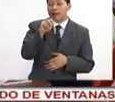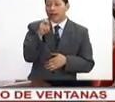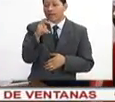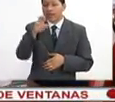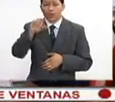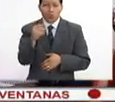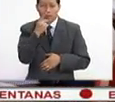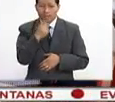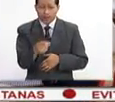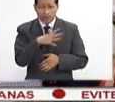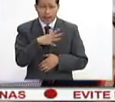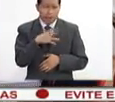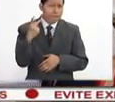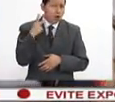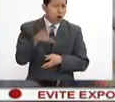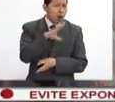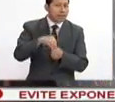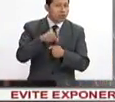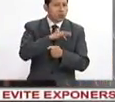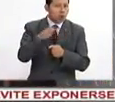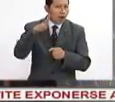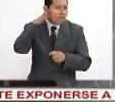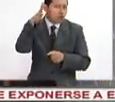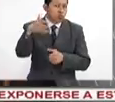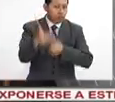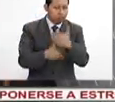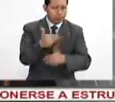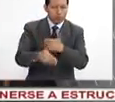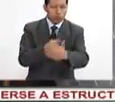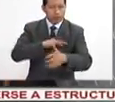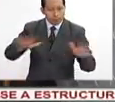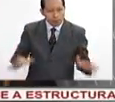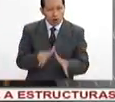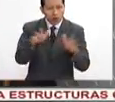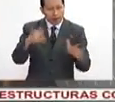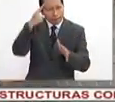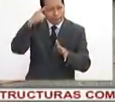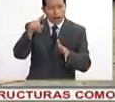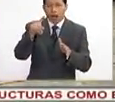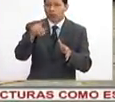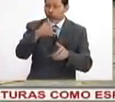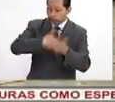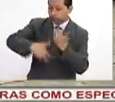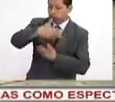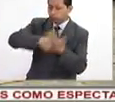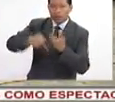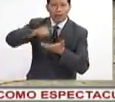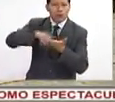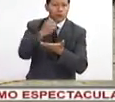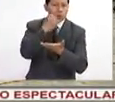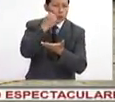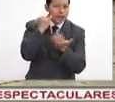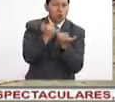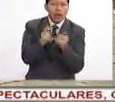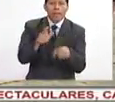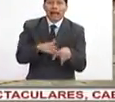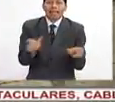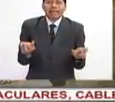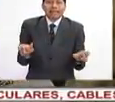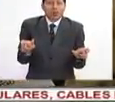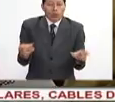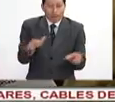una política integral con visión de largo plazo para promover y reforzar la convivencia escolar y la seguridad en los espacios educativos.